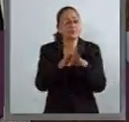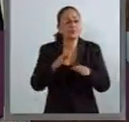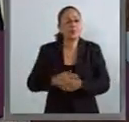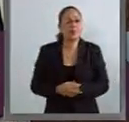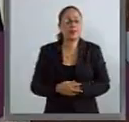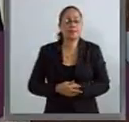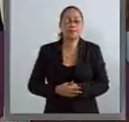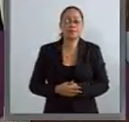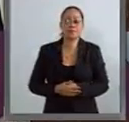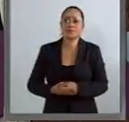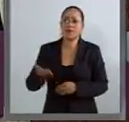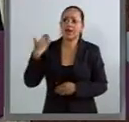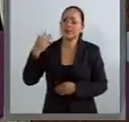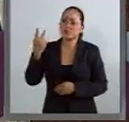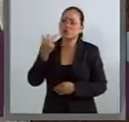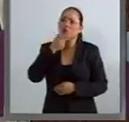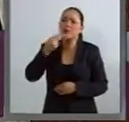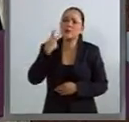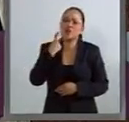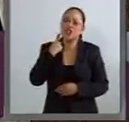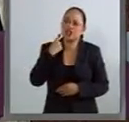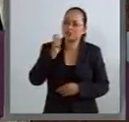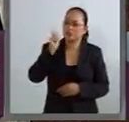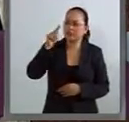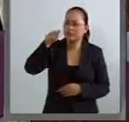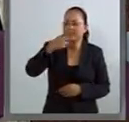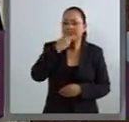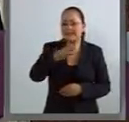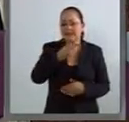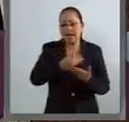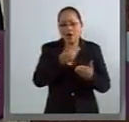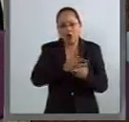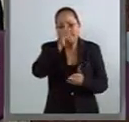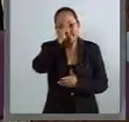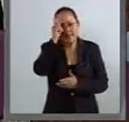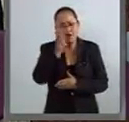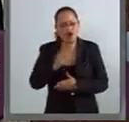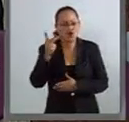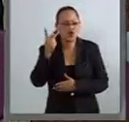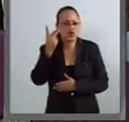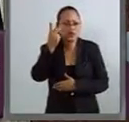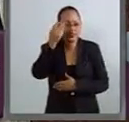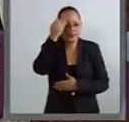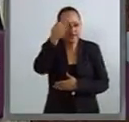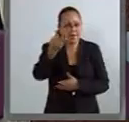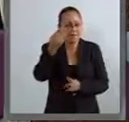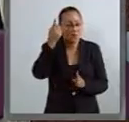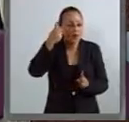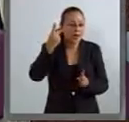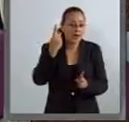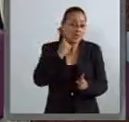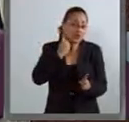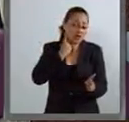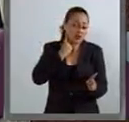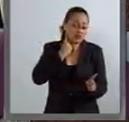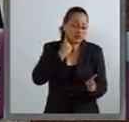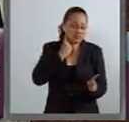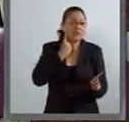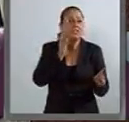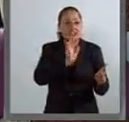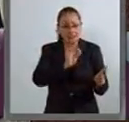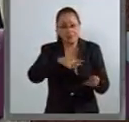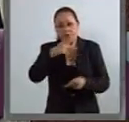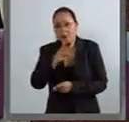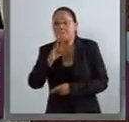Decía Gerhard Lauenberg, un politólogo, dice, es el peor de los tiempos para ser diputado, pero también el mejor de los tiempos para hacerlo.